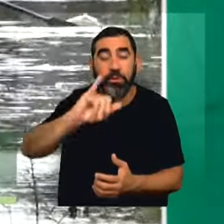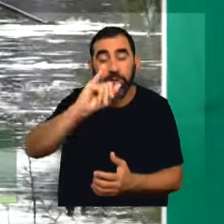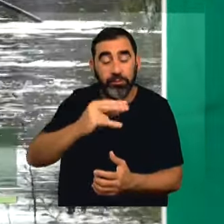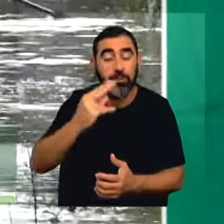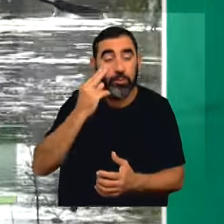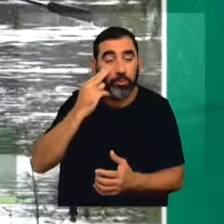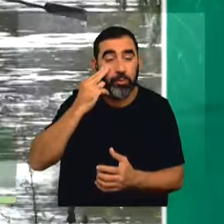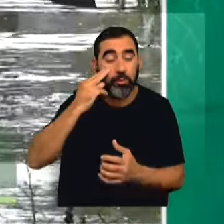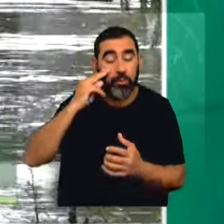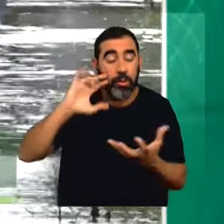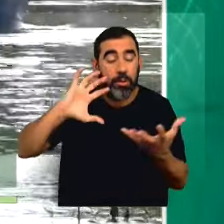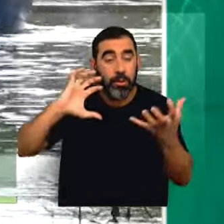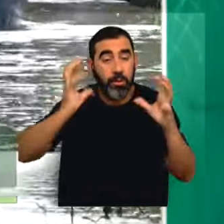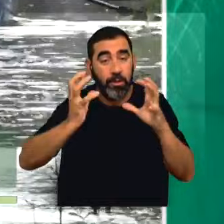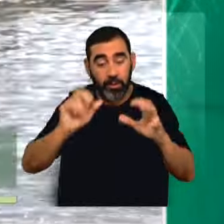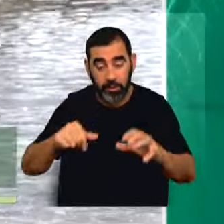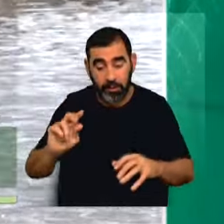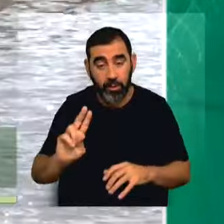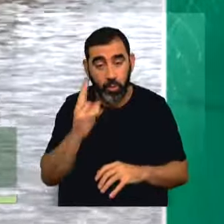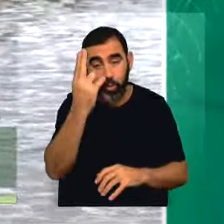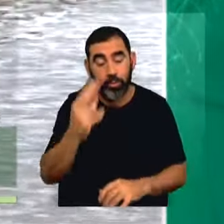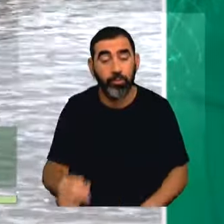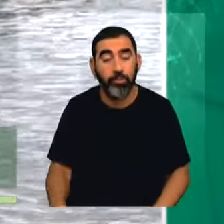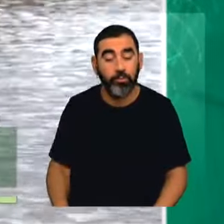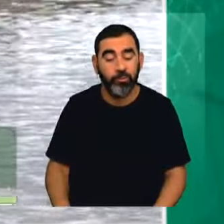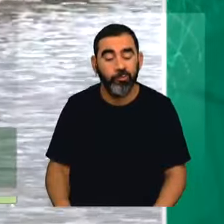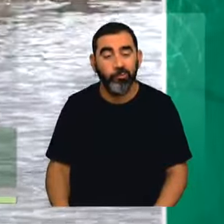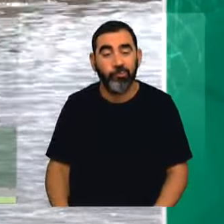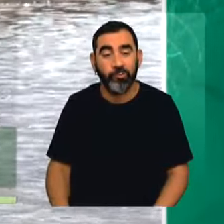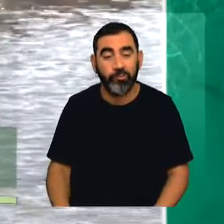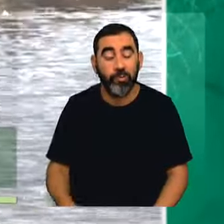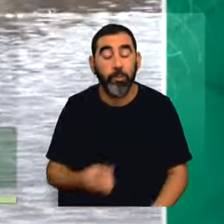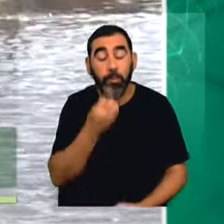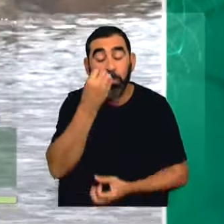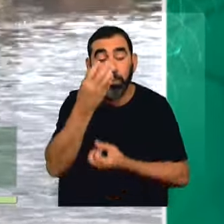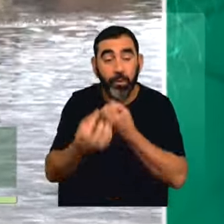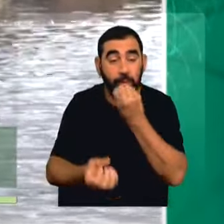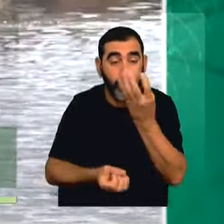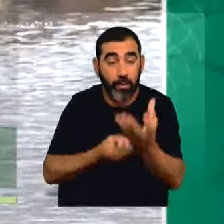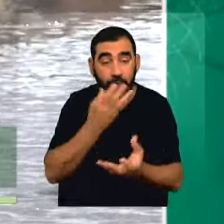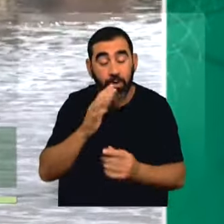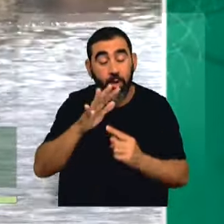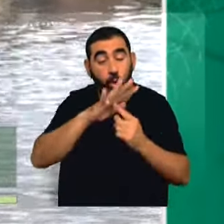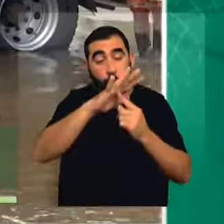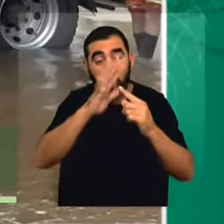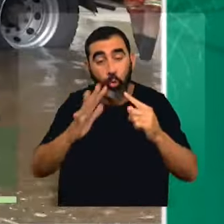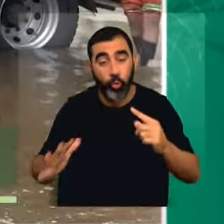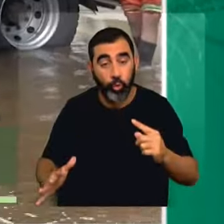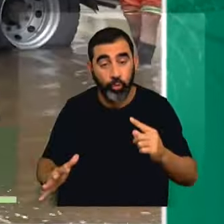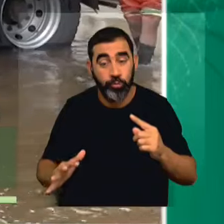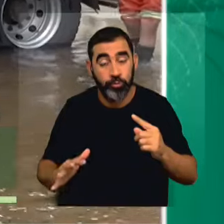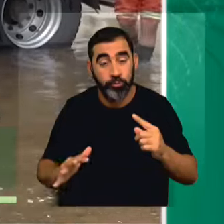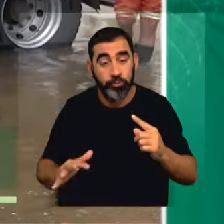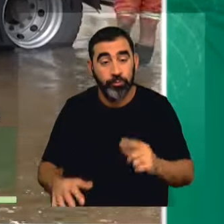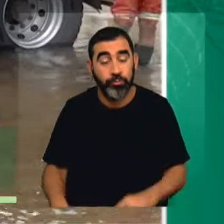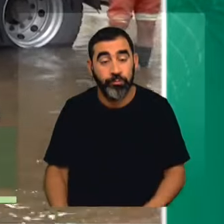sobre el clima de nuestro país y lo que hacen esencialmente en primavera y en otoño Sí